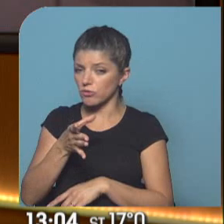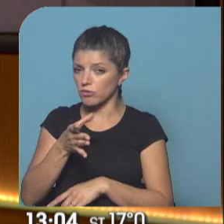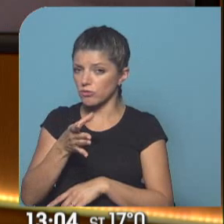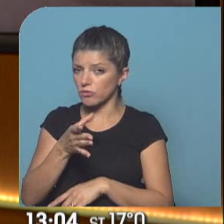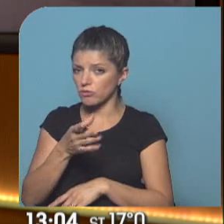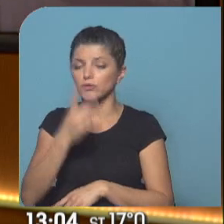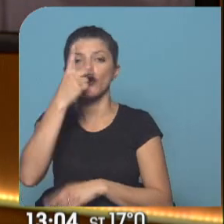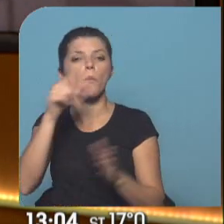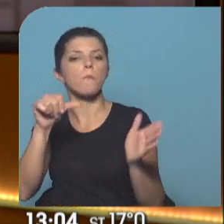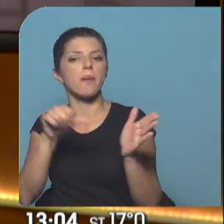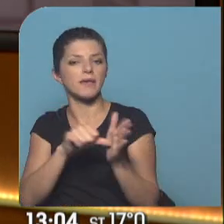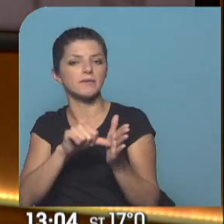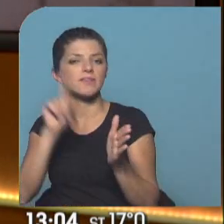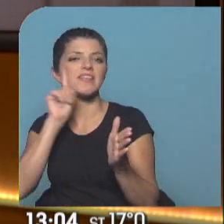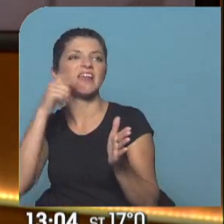país islámico o los